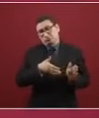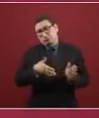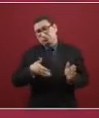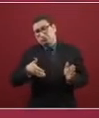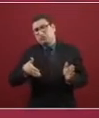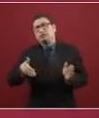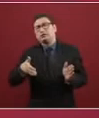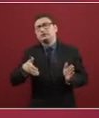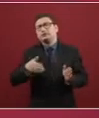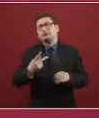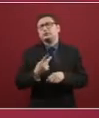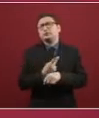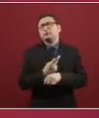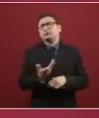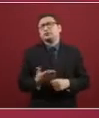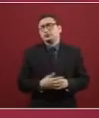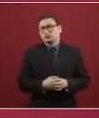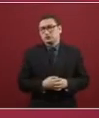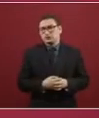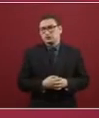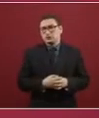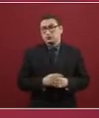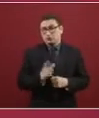los delitos